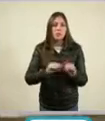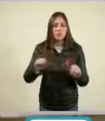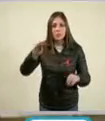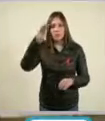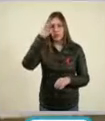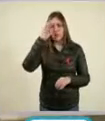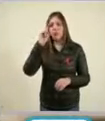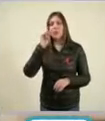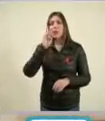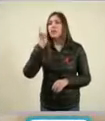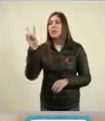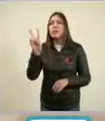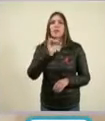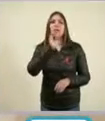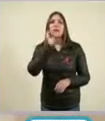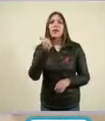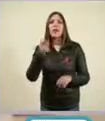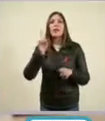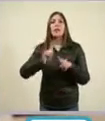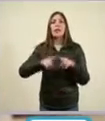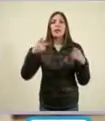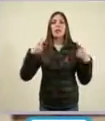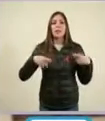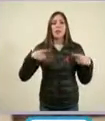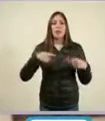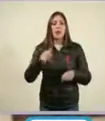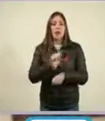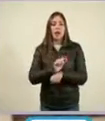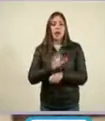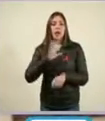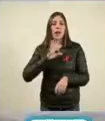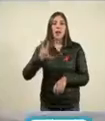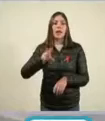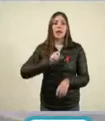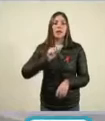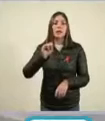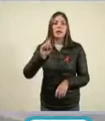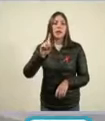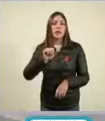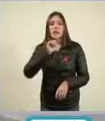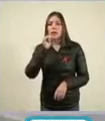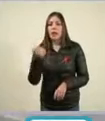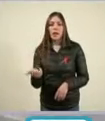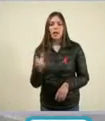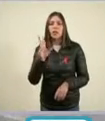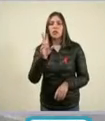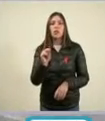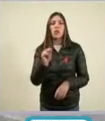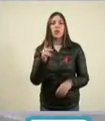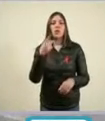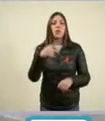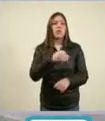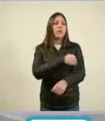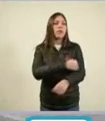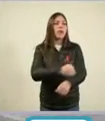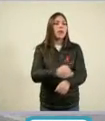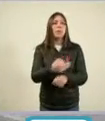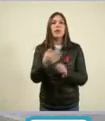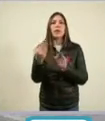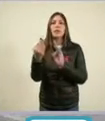No han visto a ninguna celebridad que se declare infectada con el virus, no han perdido a ningún